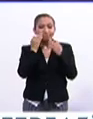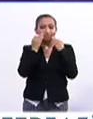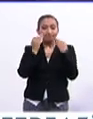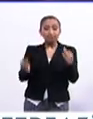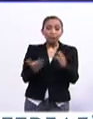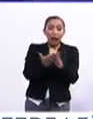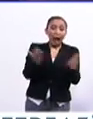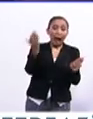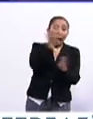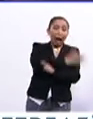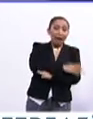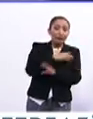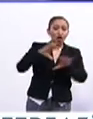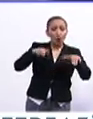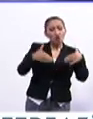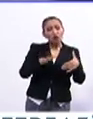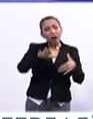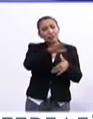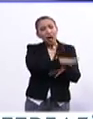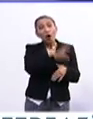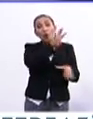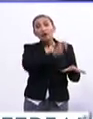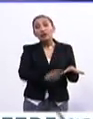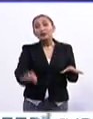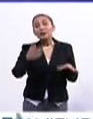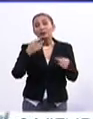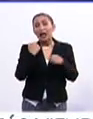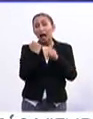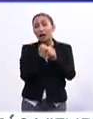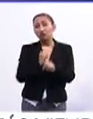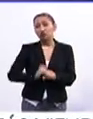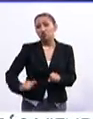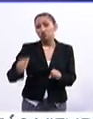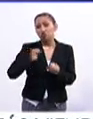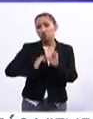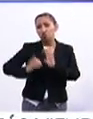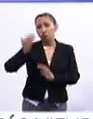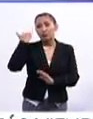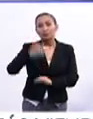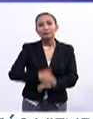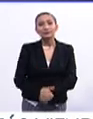de lo que alguna vez fue una comunidad con más de 400 años de antigüedad.